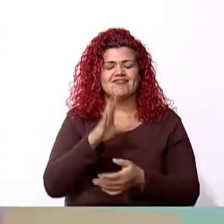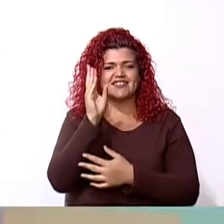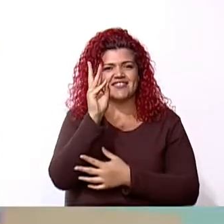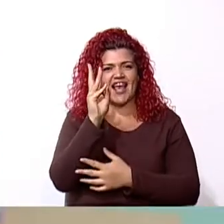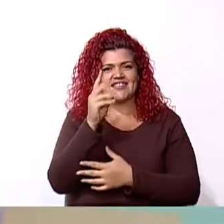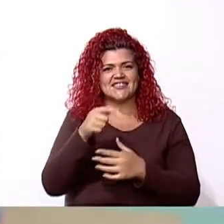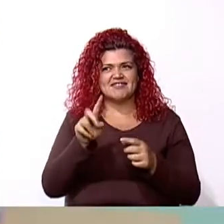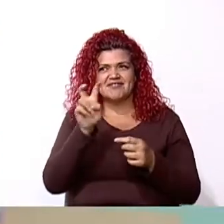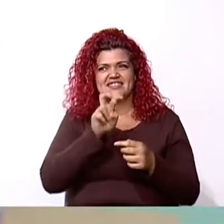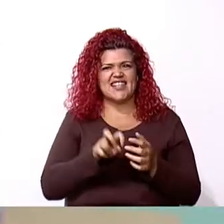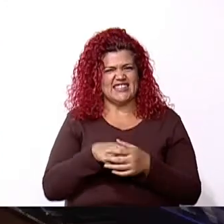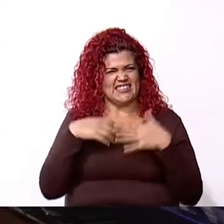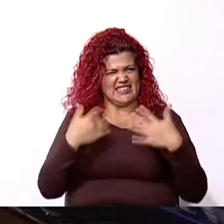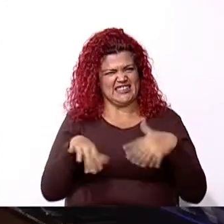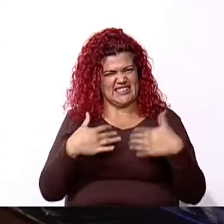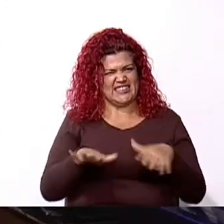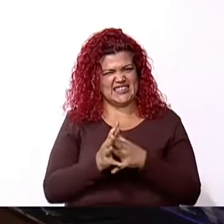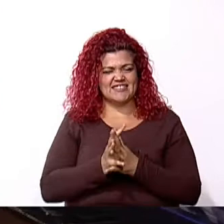uno. ¡Súper!